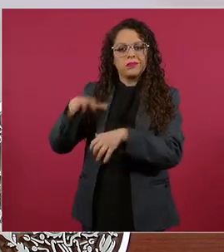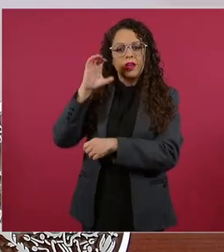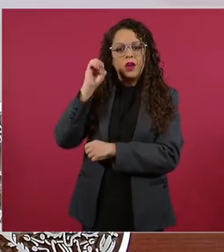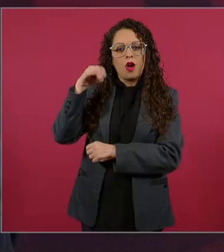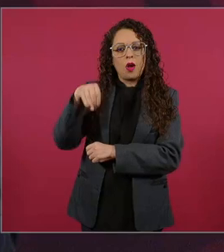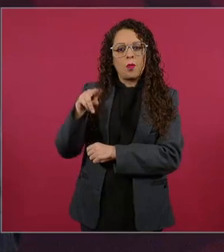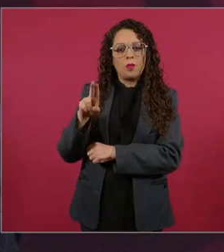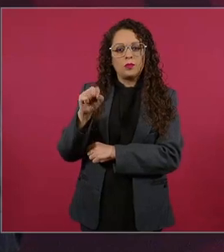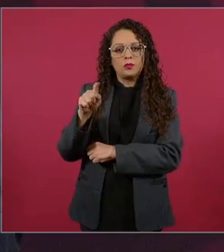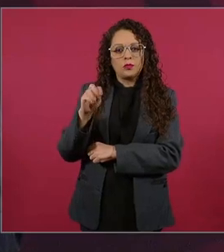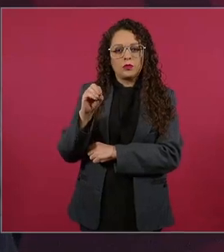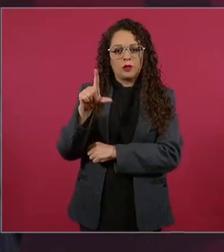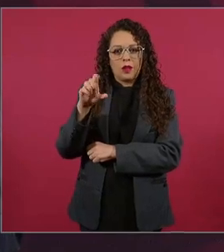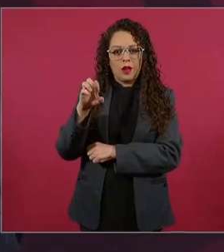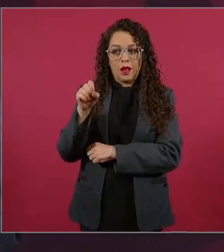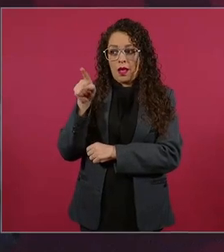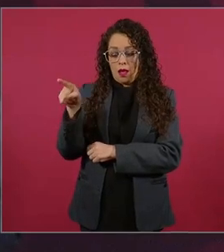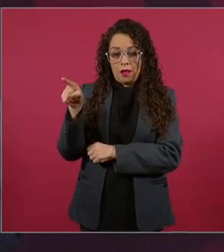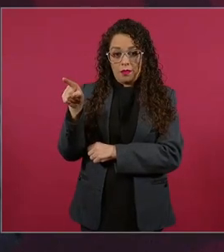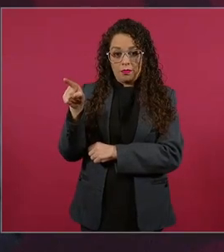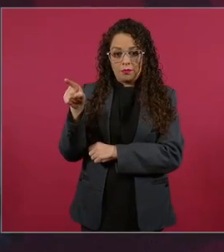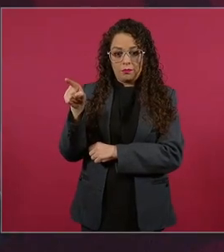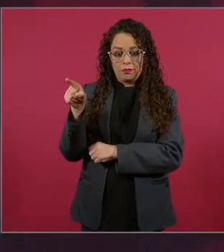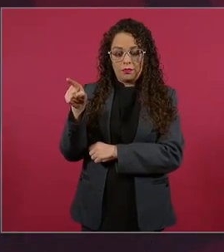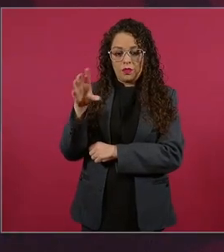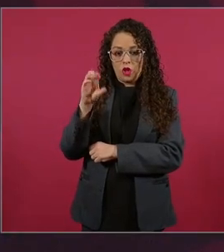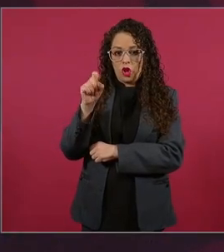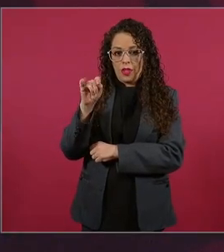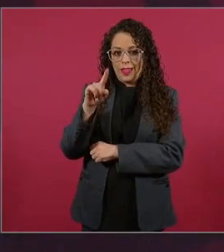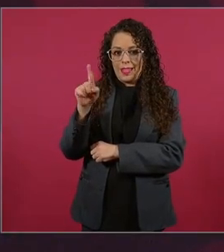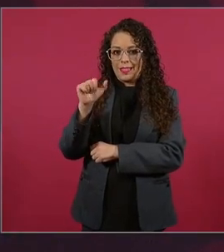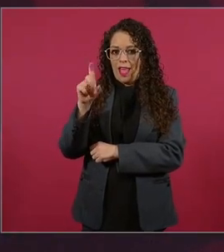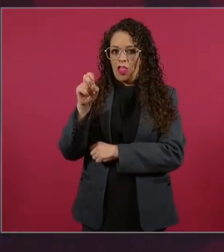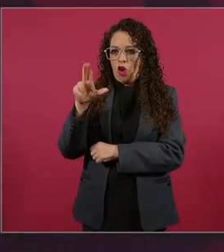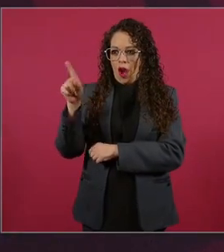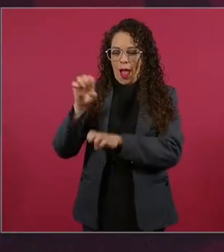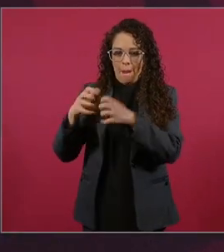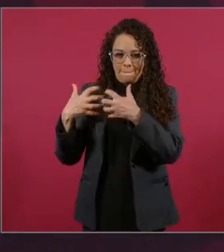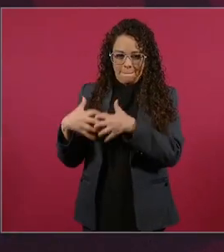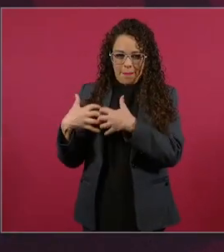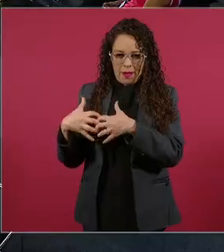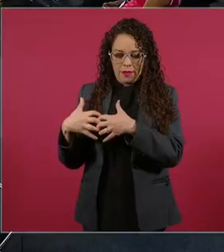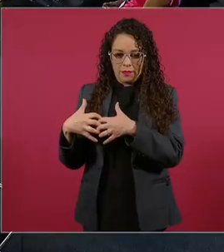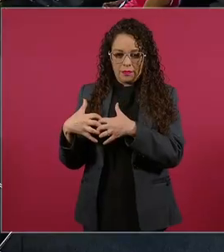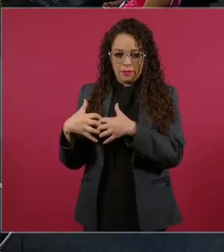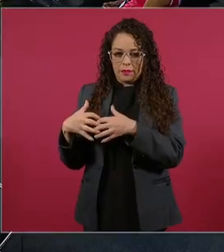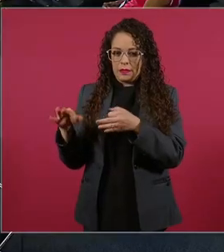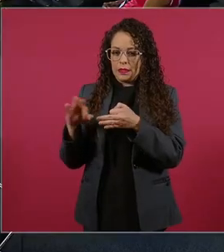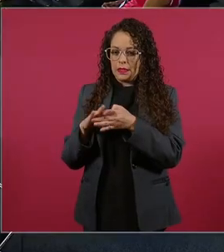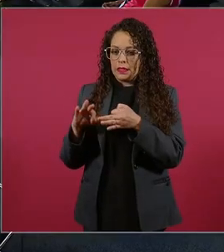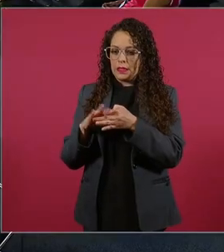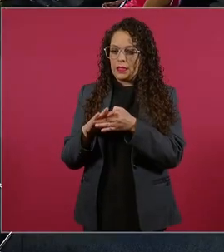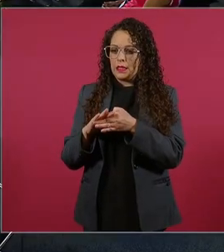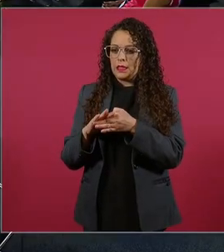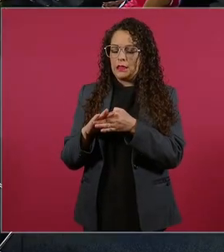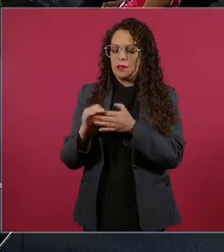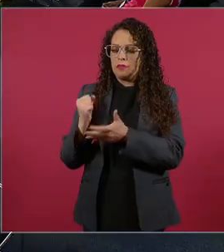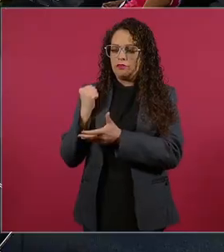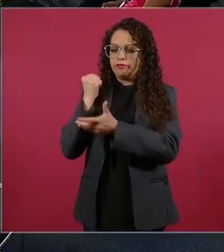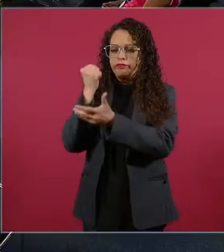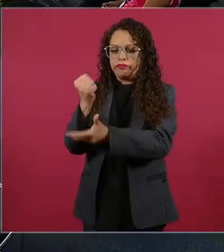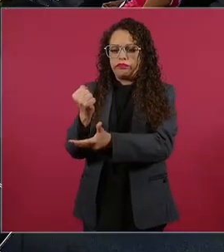obra. Esa inversión son alrededor de 50 mil millones de